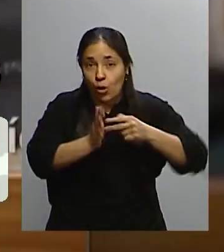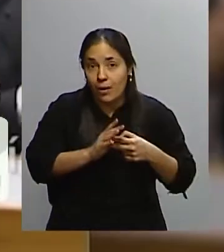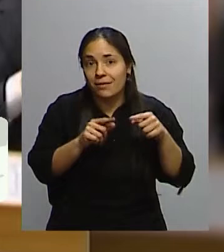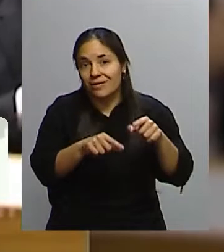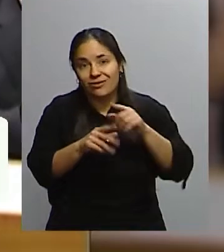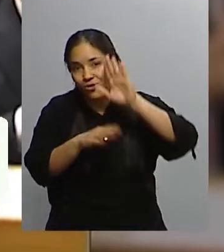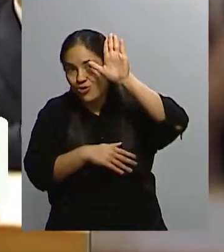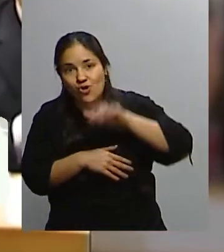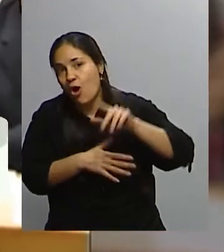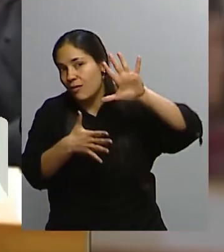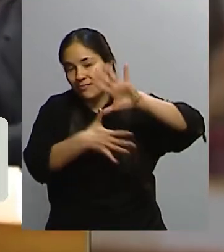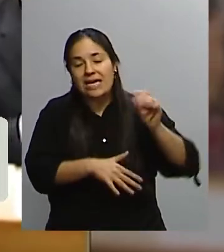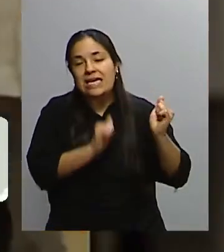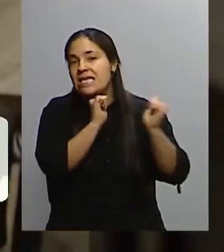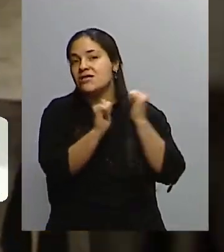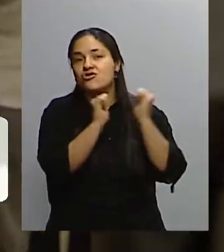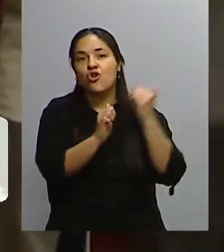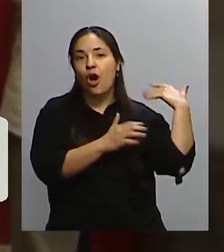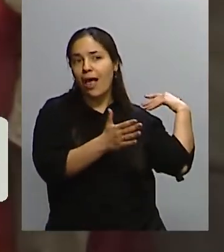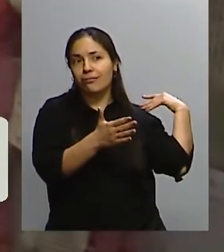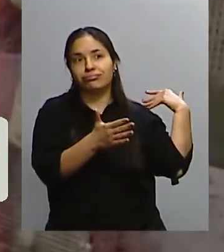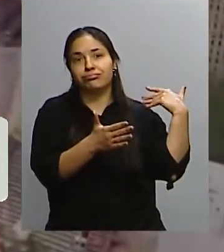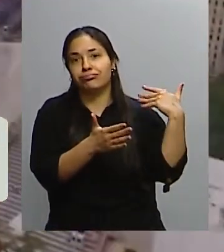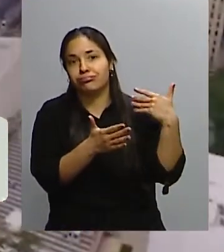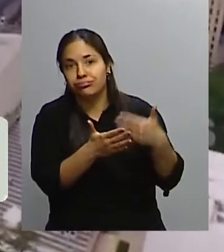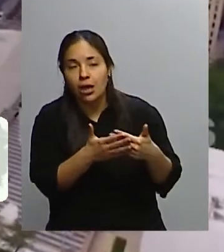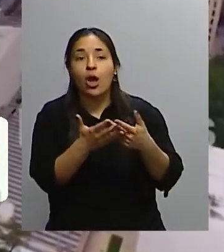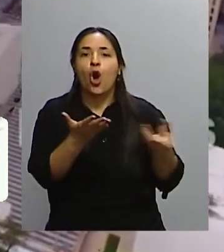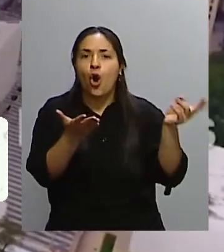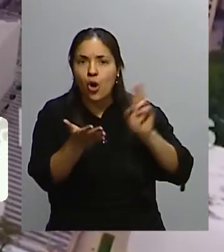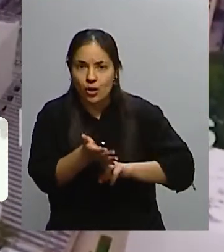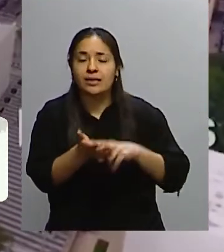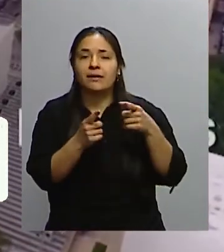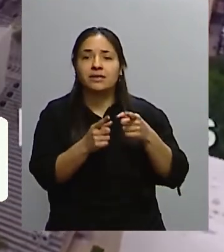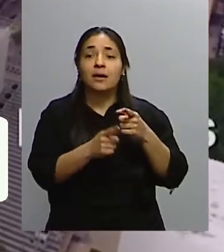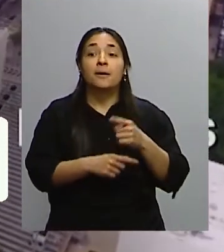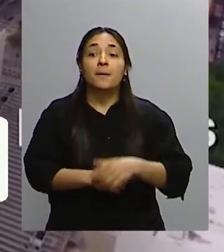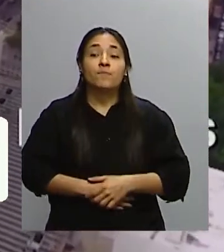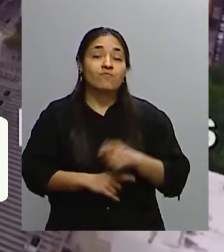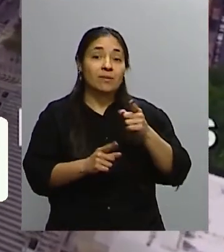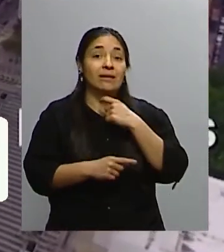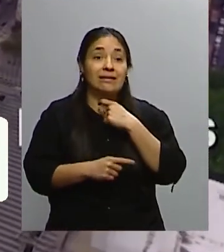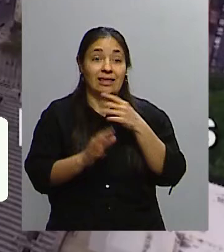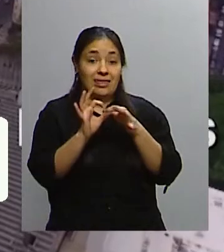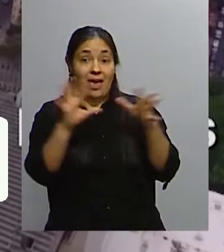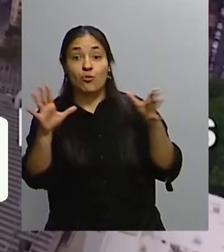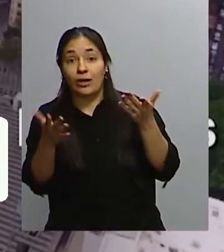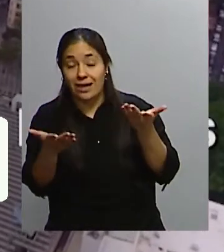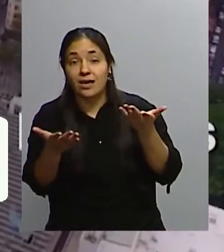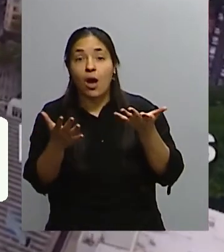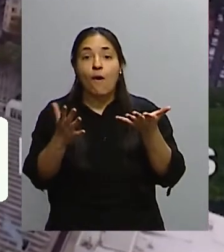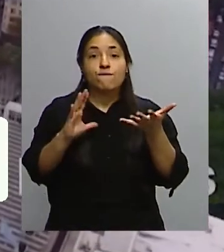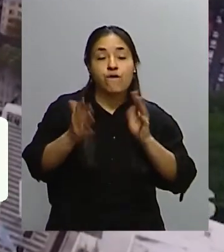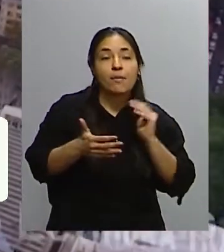sí ha tenido una historia de un desandar el camino. Los países que han querido ser genuinamente democráticos han encontrado maneras